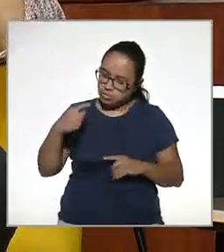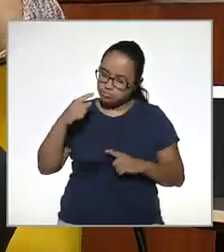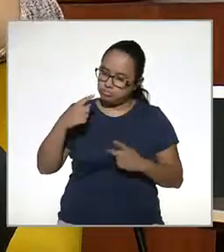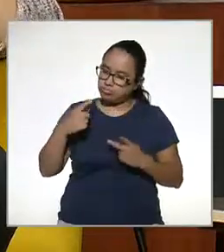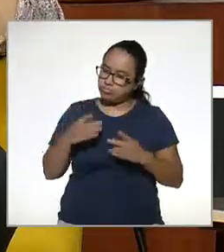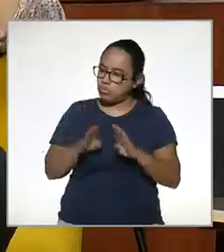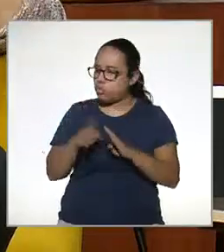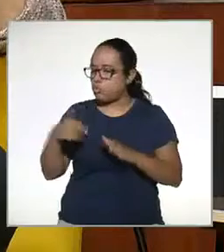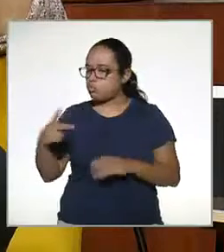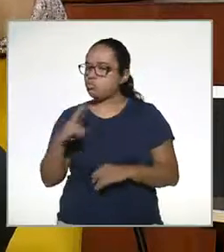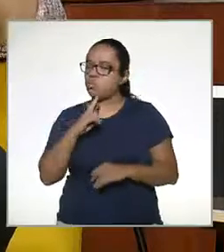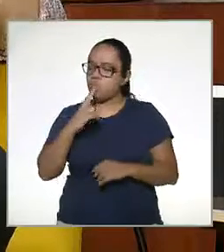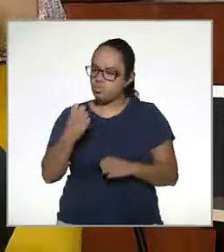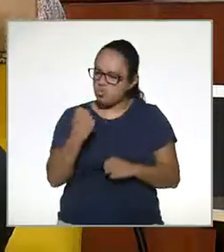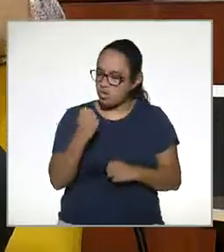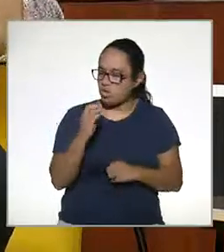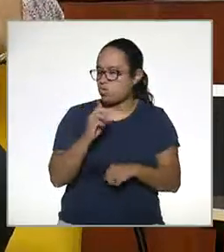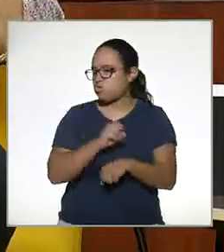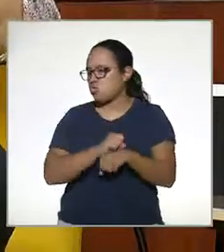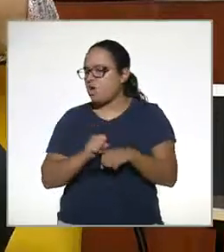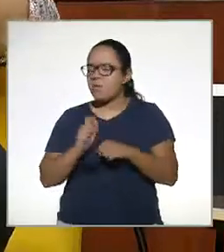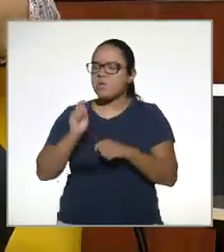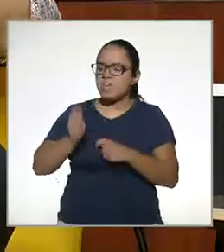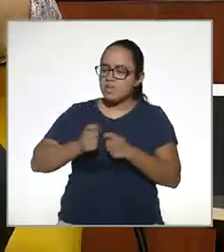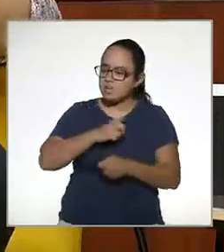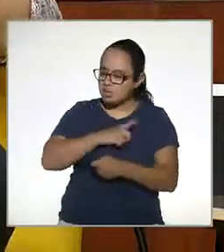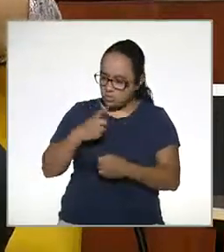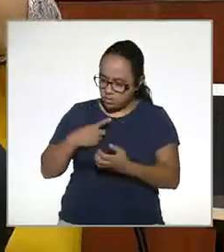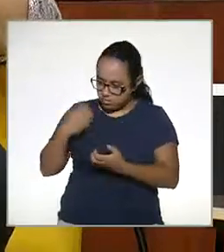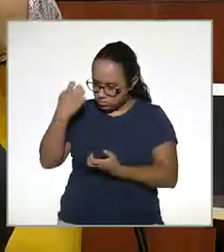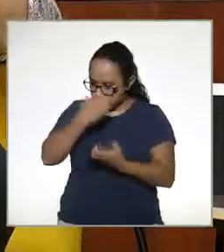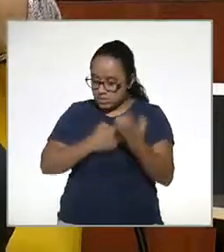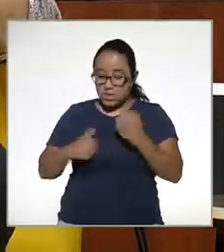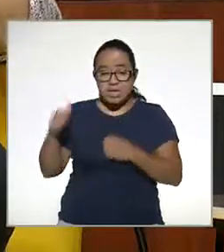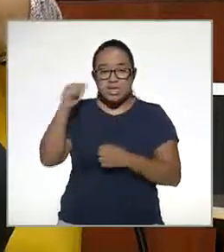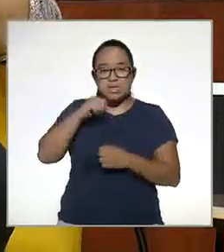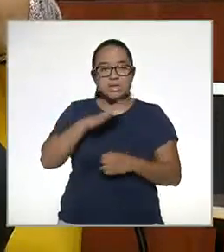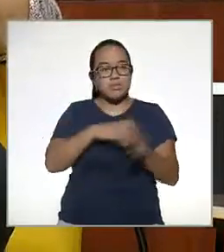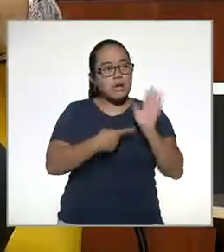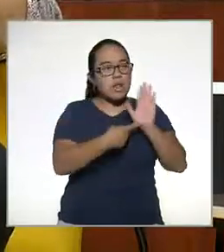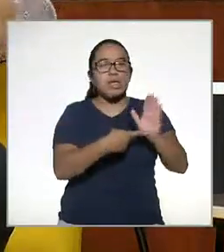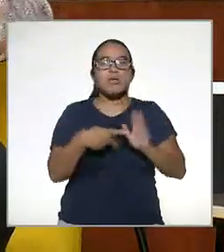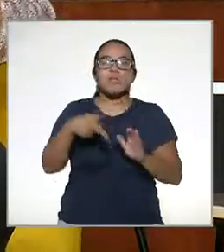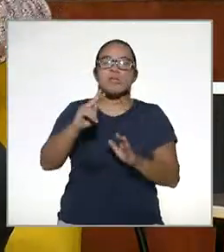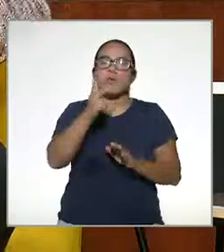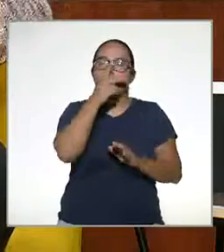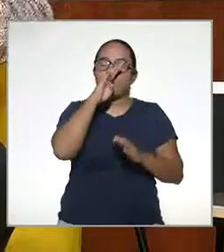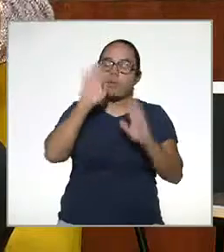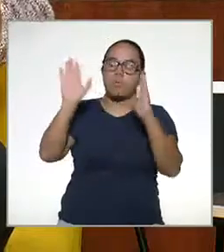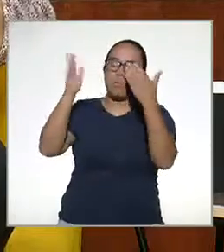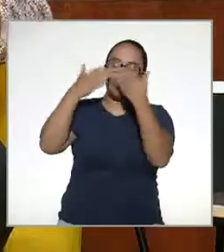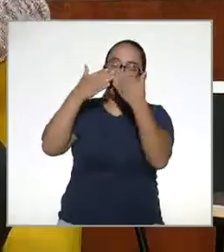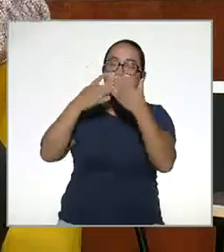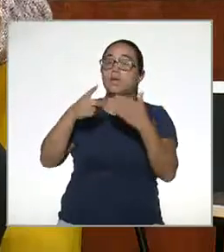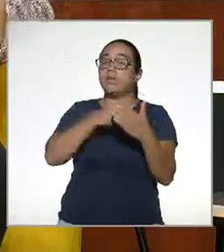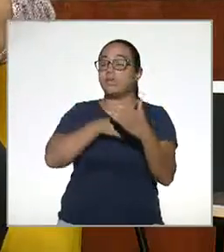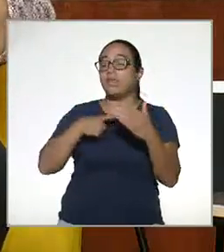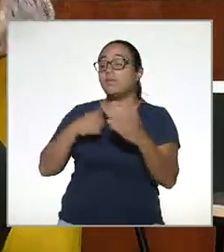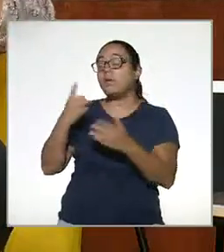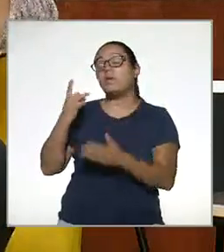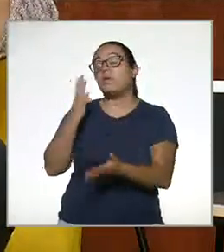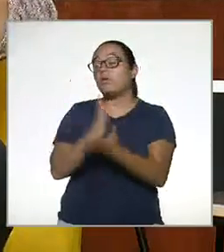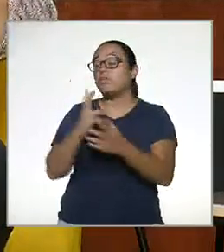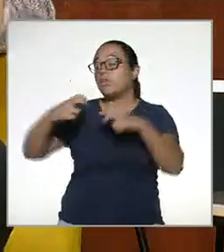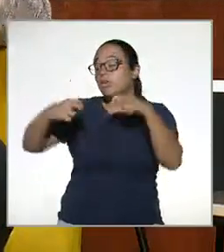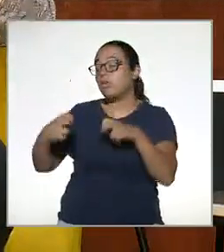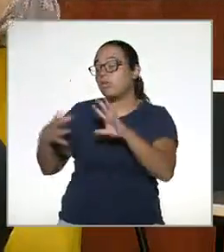cómo es su tono de voz, tiene que ver en... O sea, nos están comunicando todo el tiempo, pero no vemos. Y queremos que se sienten y nos digan, me pasa esto y